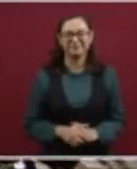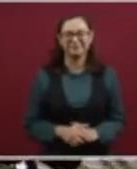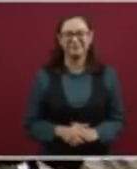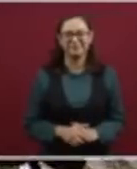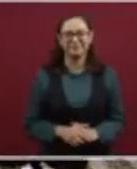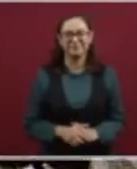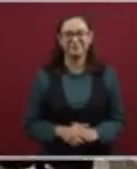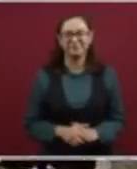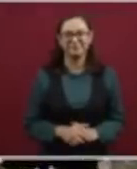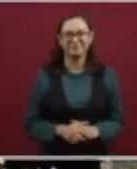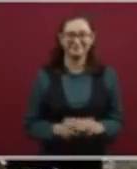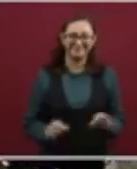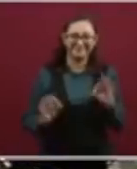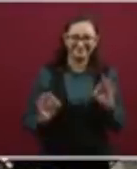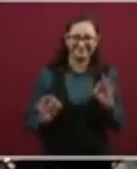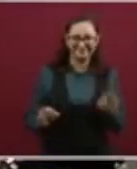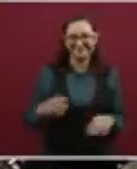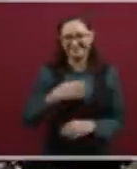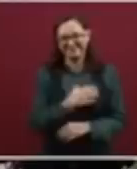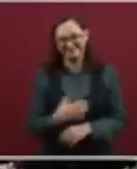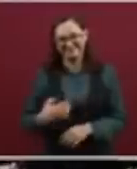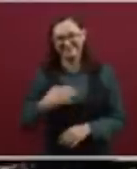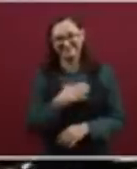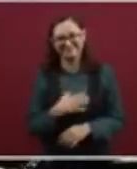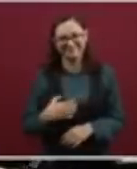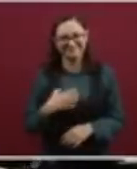Estamos bien, de buenas.